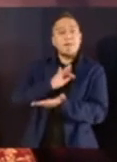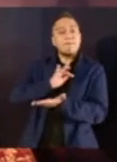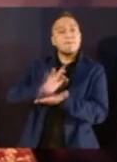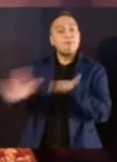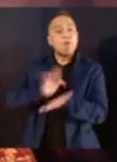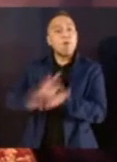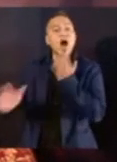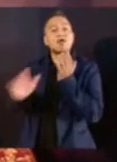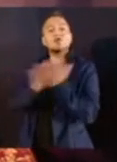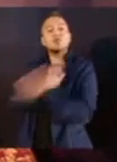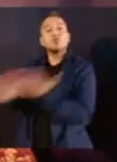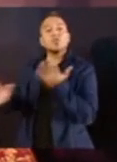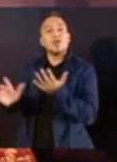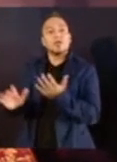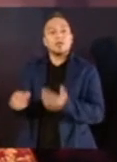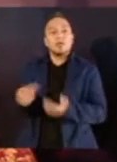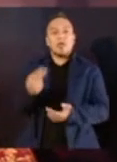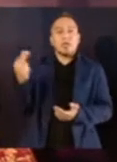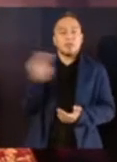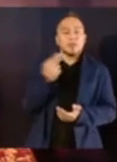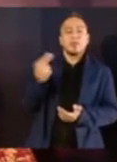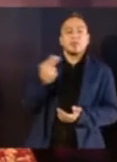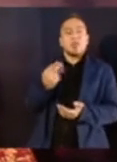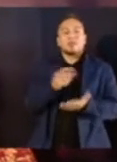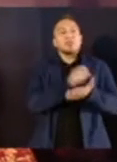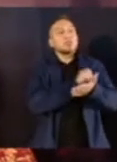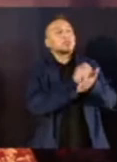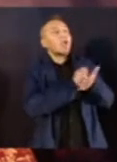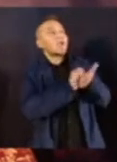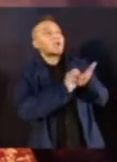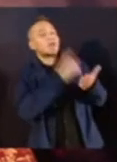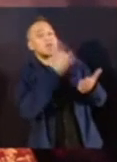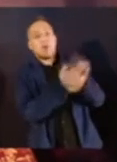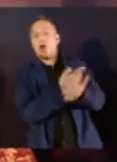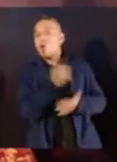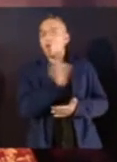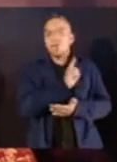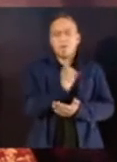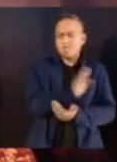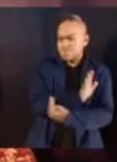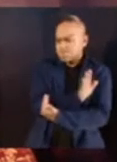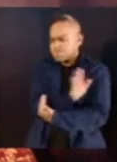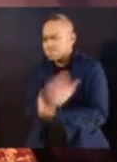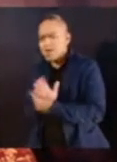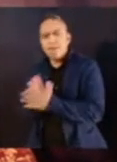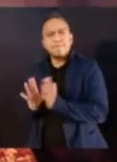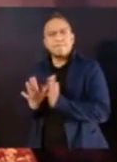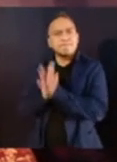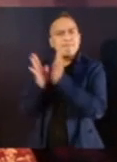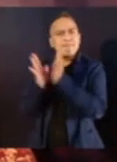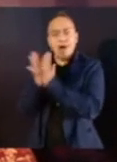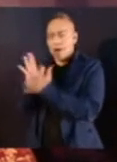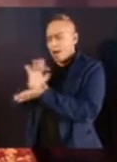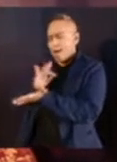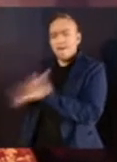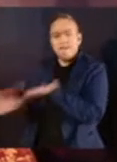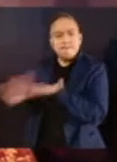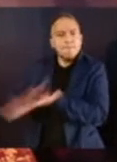papel activo en la sociedad para mejorar las condiciones de vida del